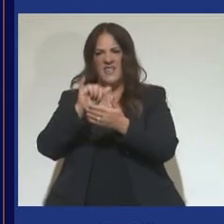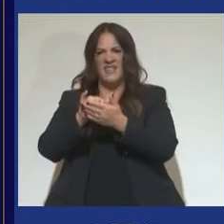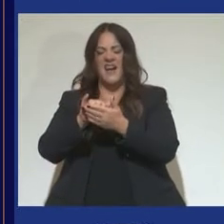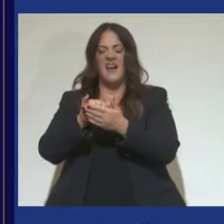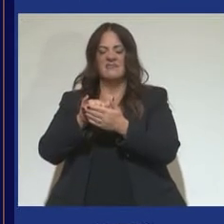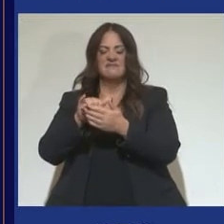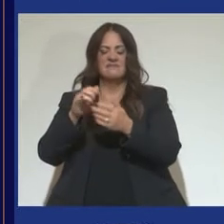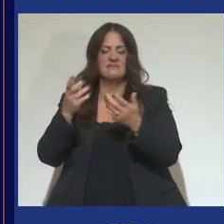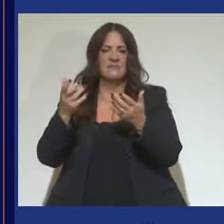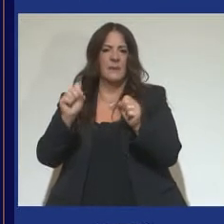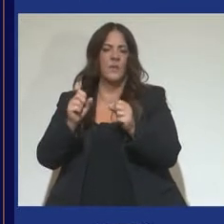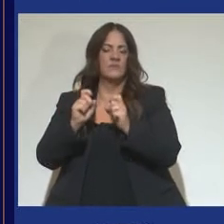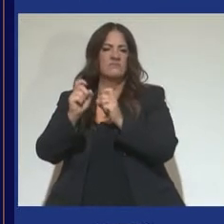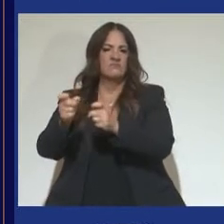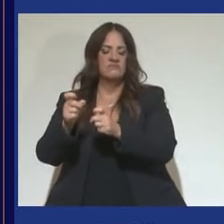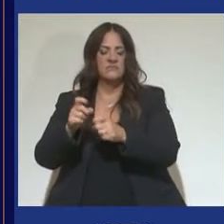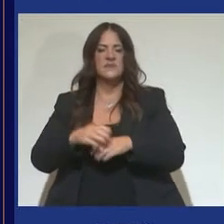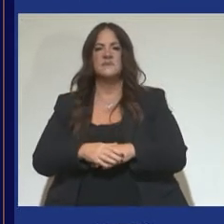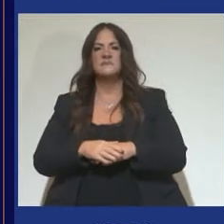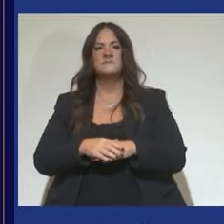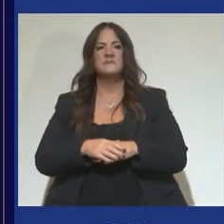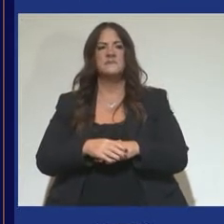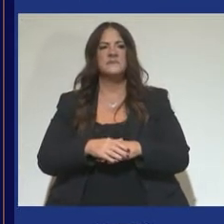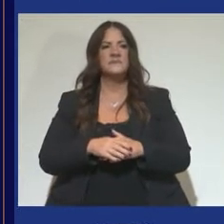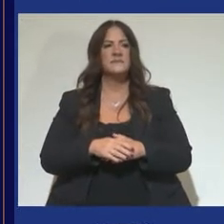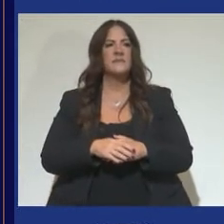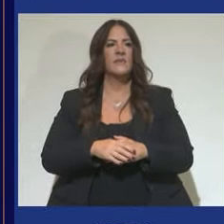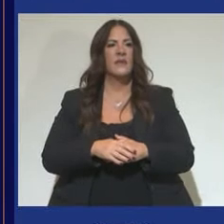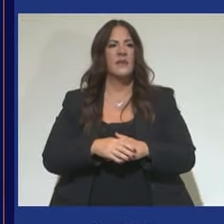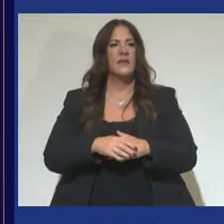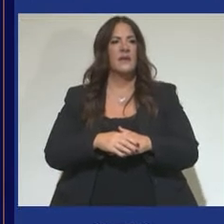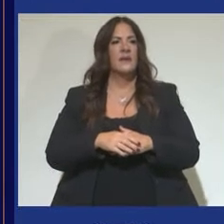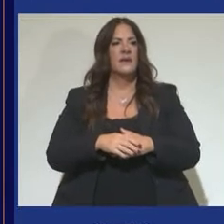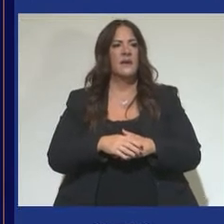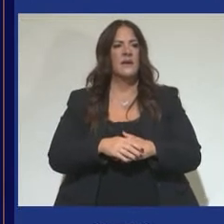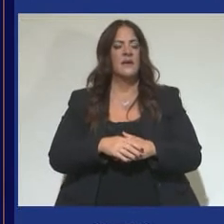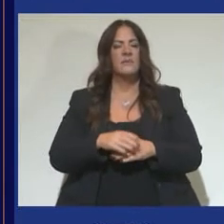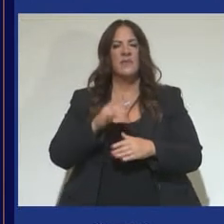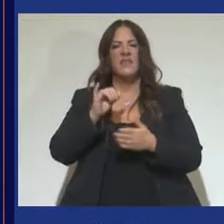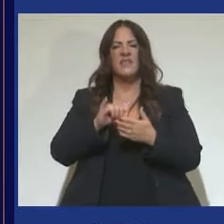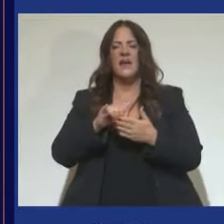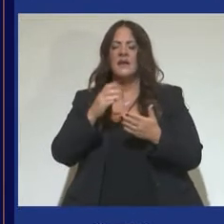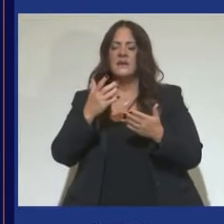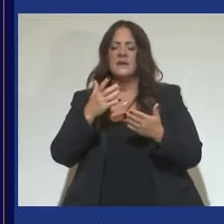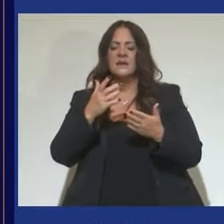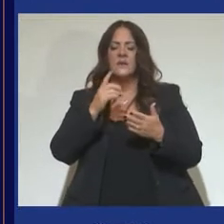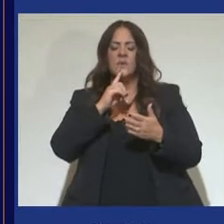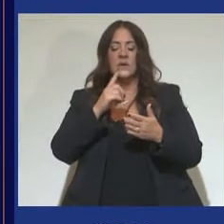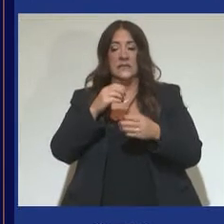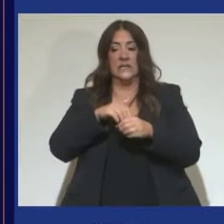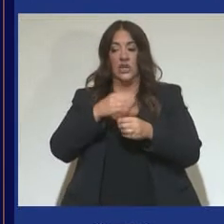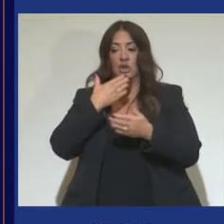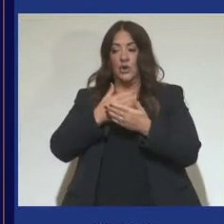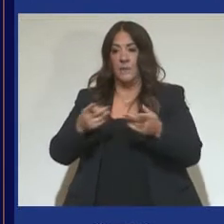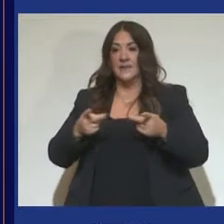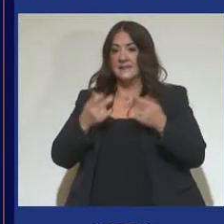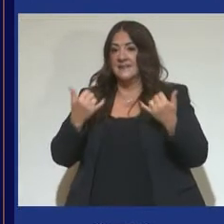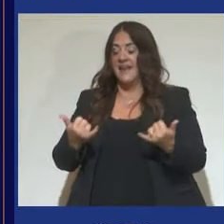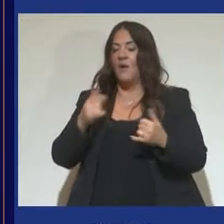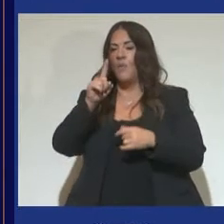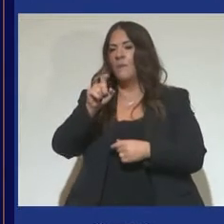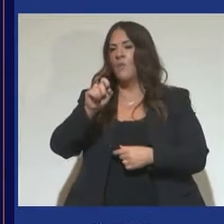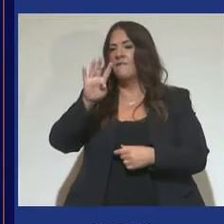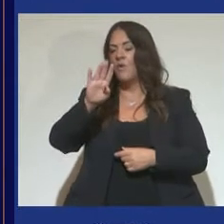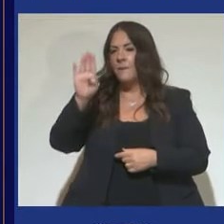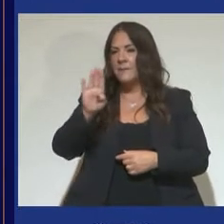tuvimos una subasta muy buena también no me citen en cuanto a las cifras no las conozco exactamente pero la los recibos de las